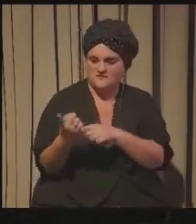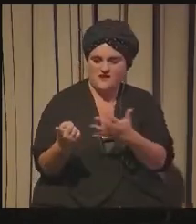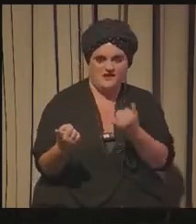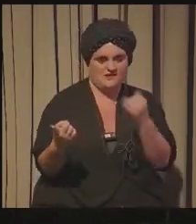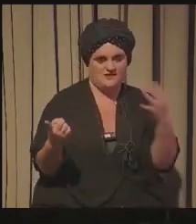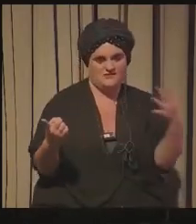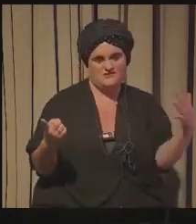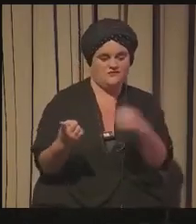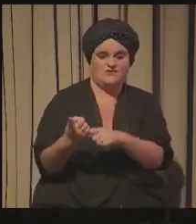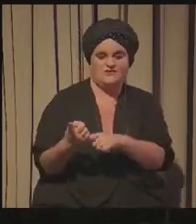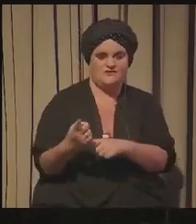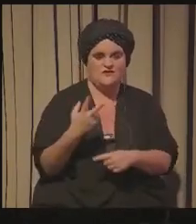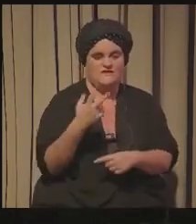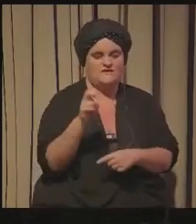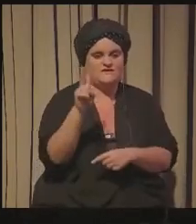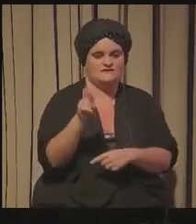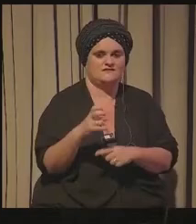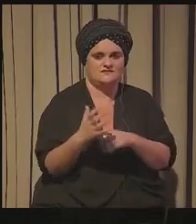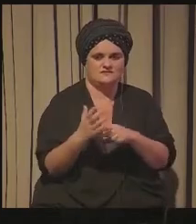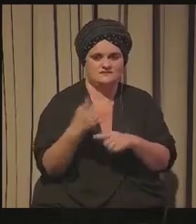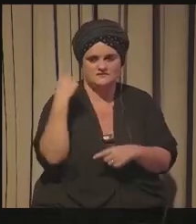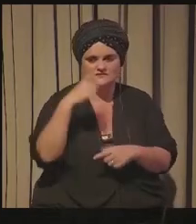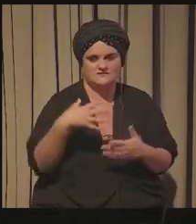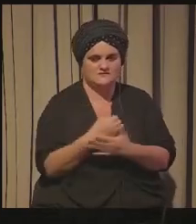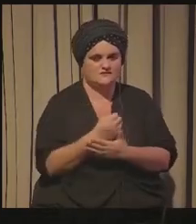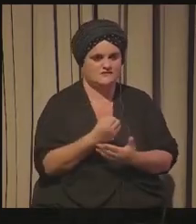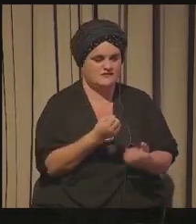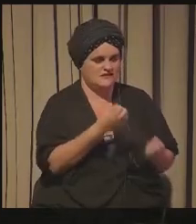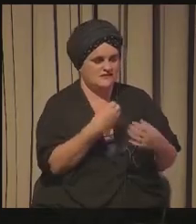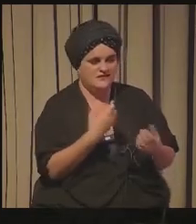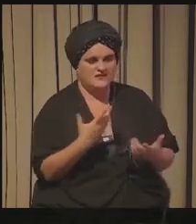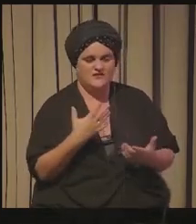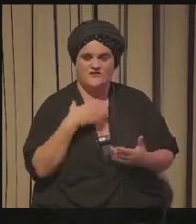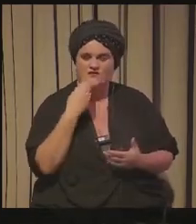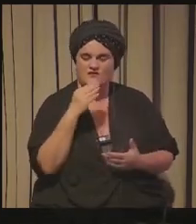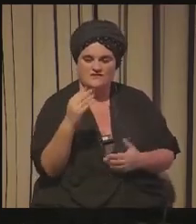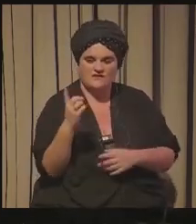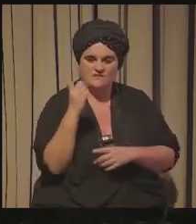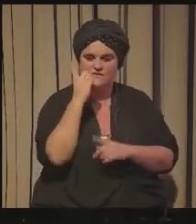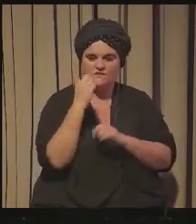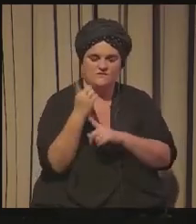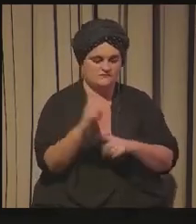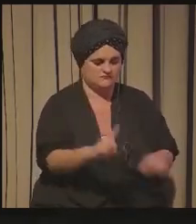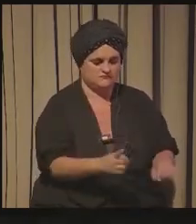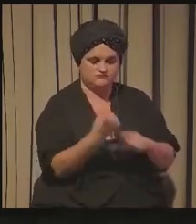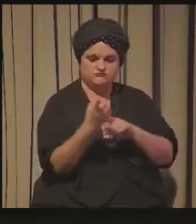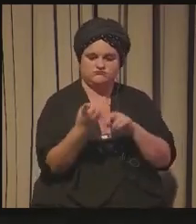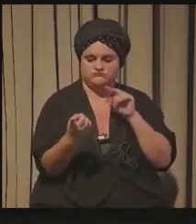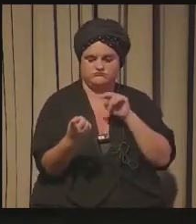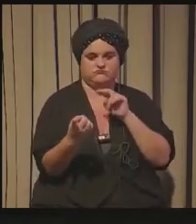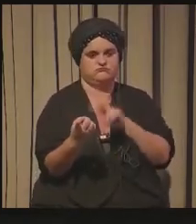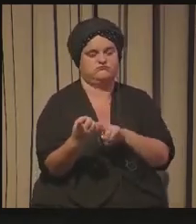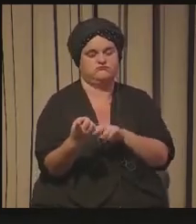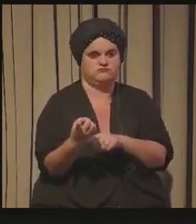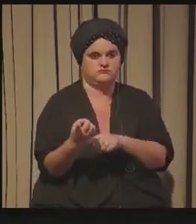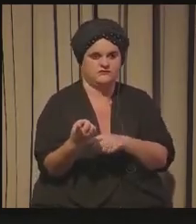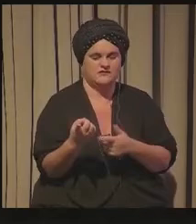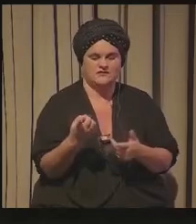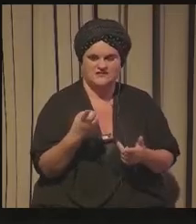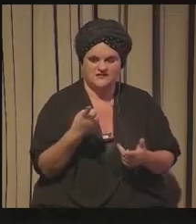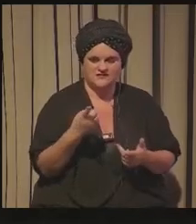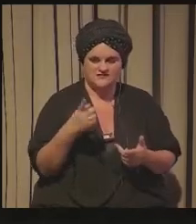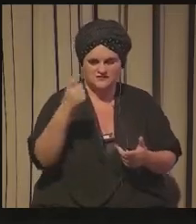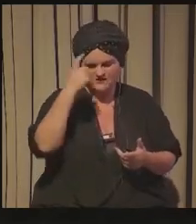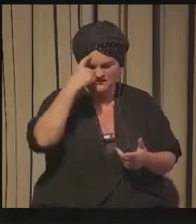lleva 20 segundos a obtener la información. Los jóvenes cogen el teléfono y ya está. Pero ¿por qué estamos metiendo todos estos hechos